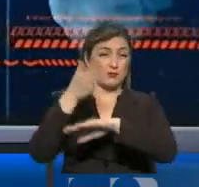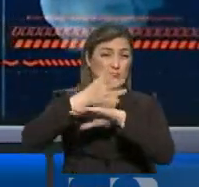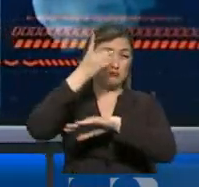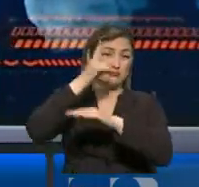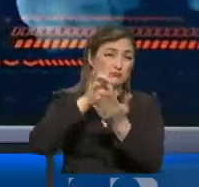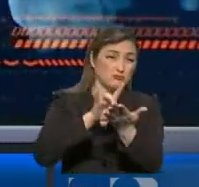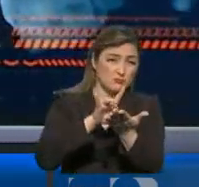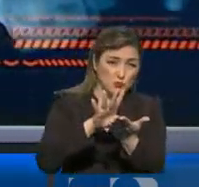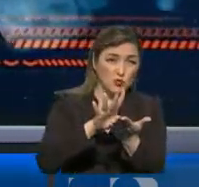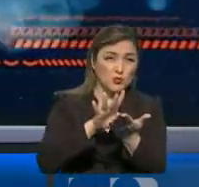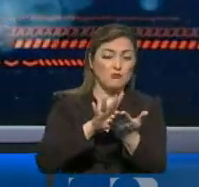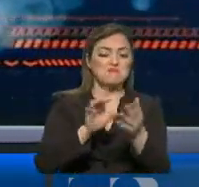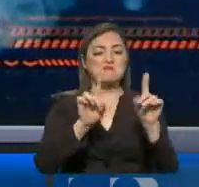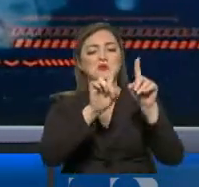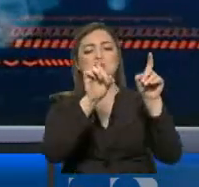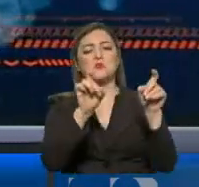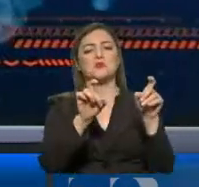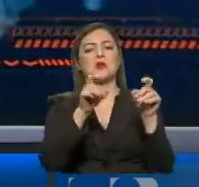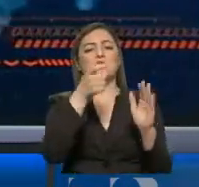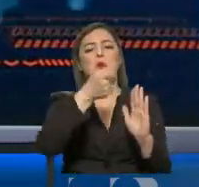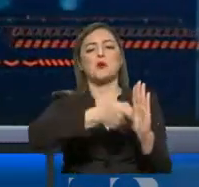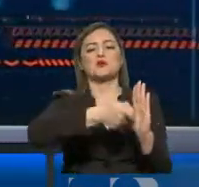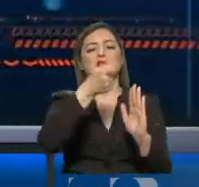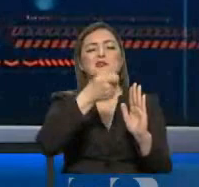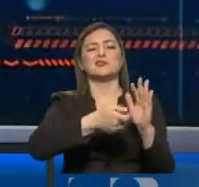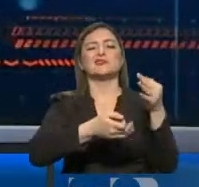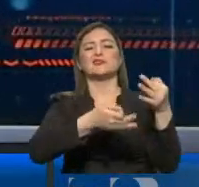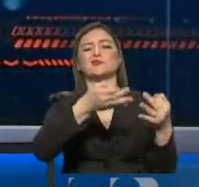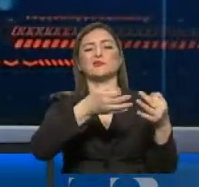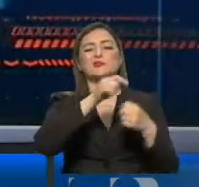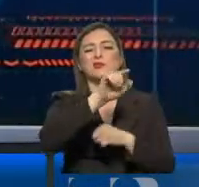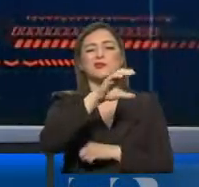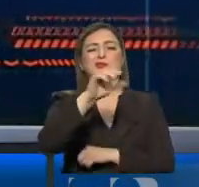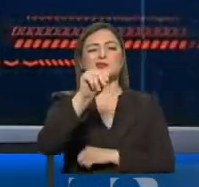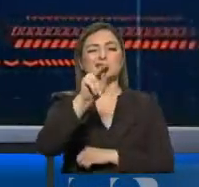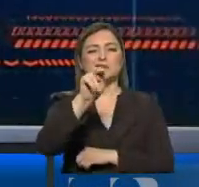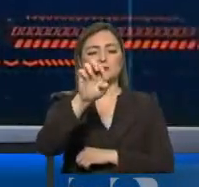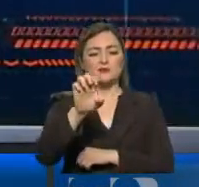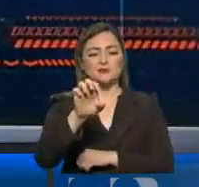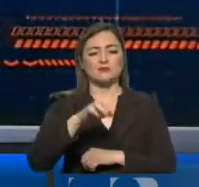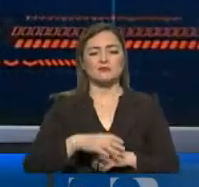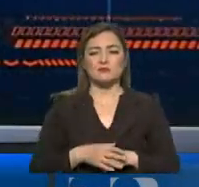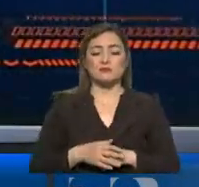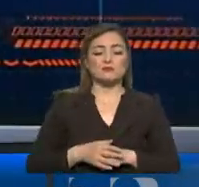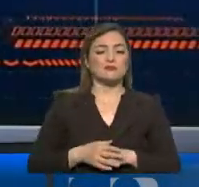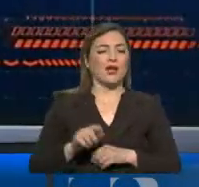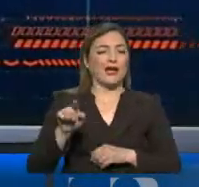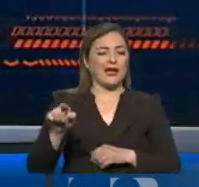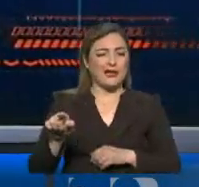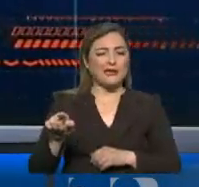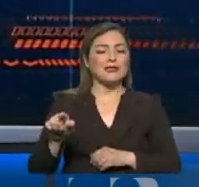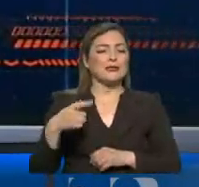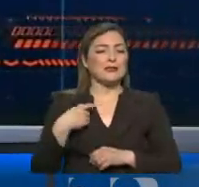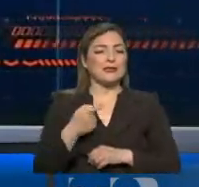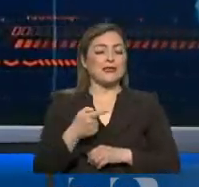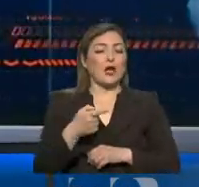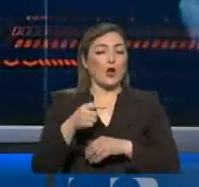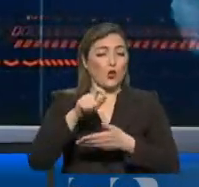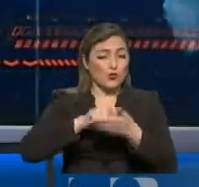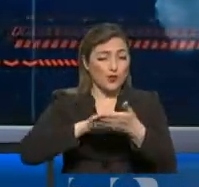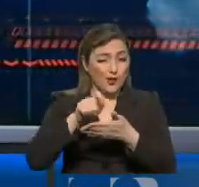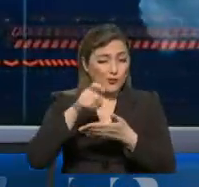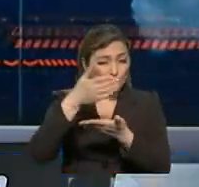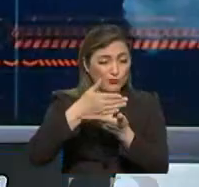Tribunal Contencioso Electoral. A la par, se niega a parar las contrataciones y responde en duros términos al vicealcalde